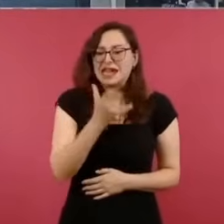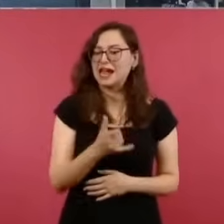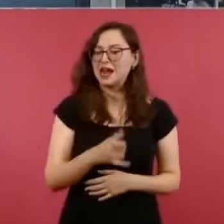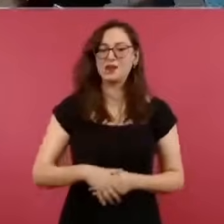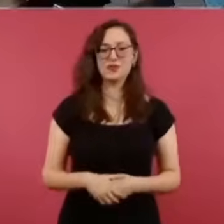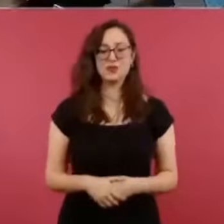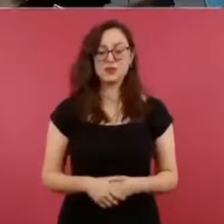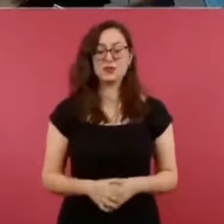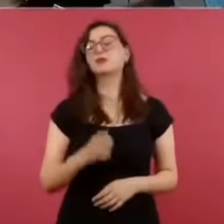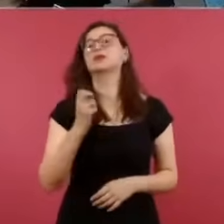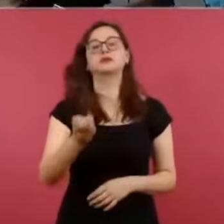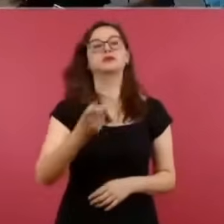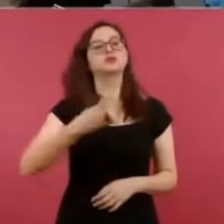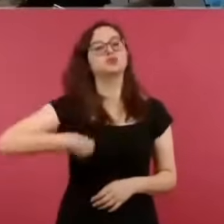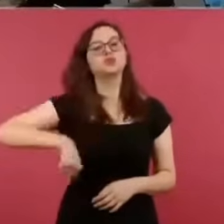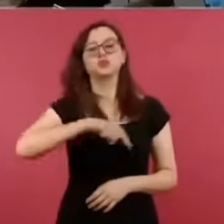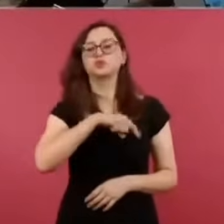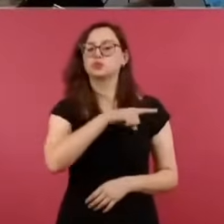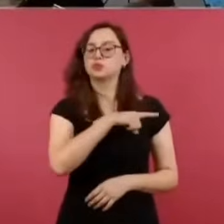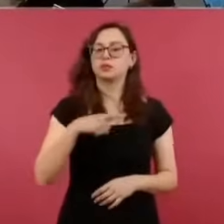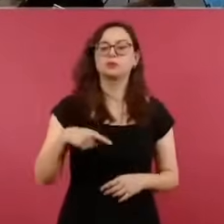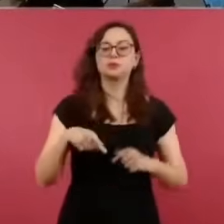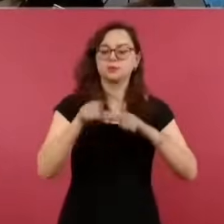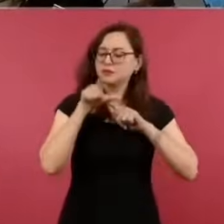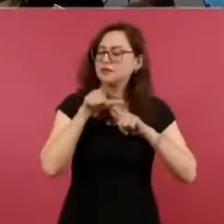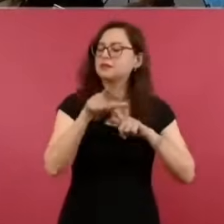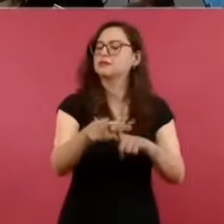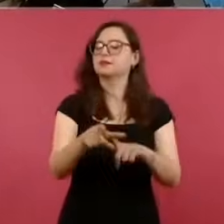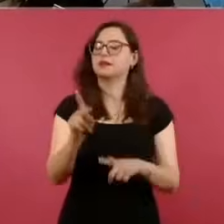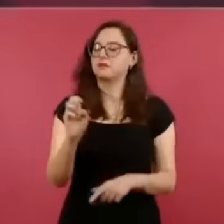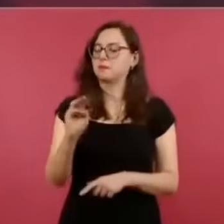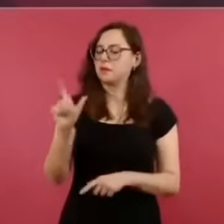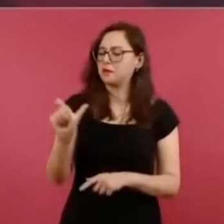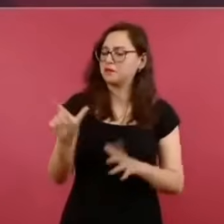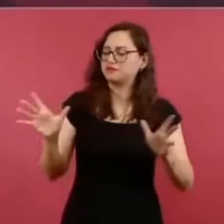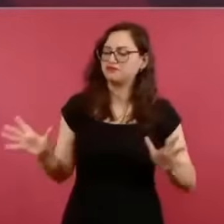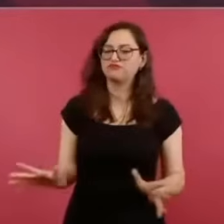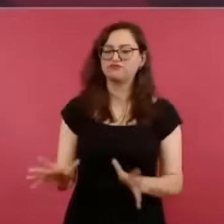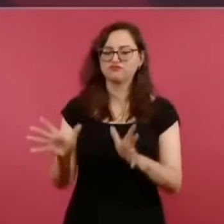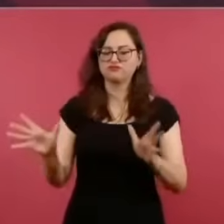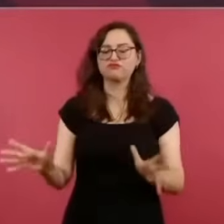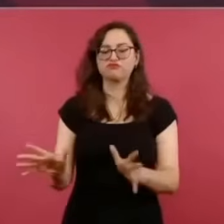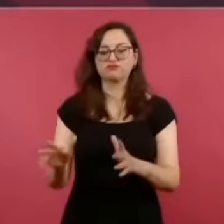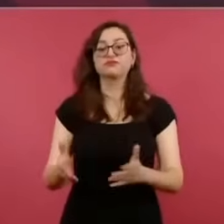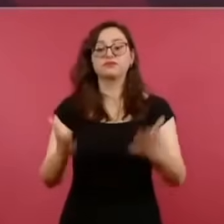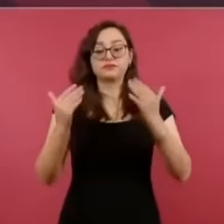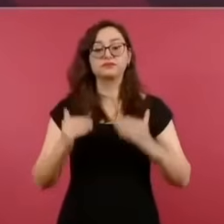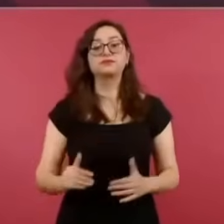continuar adelante por acá.